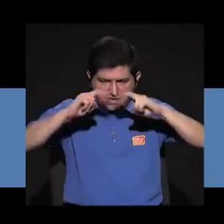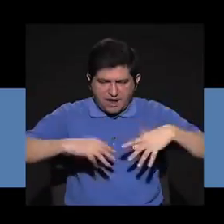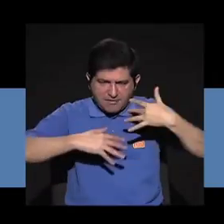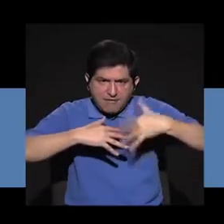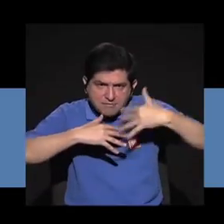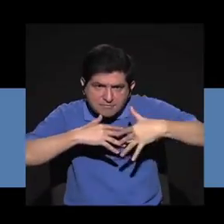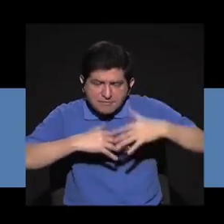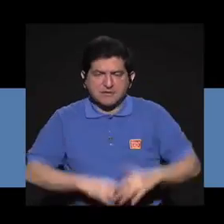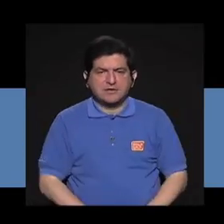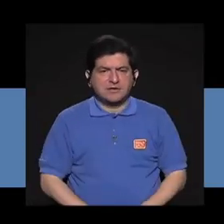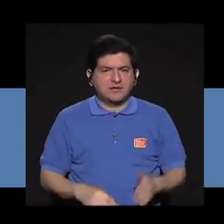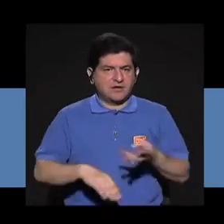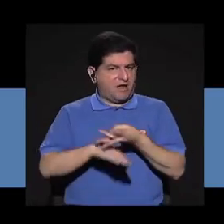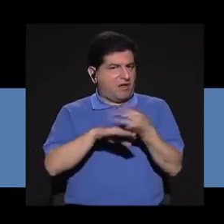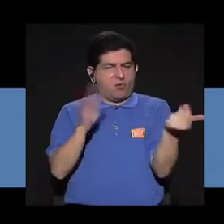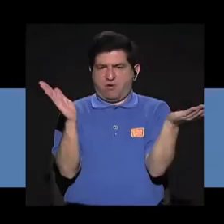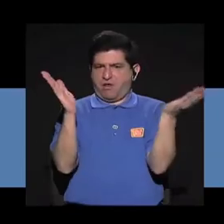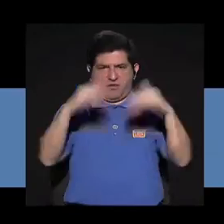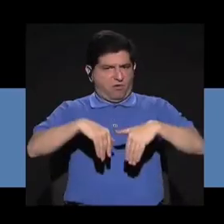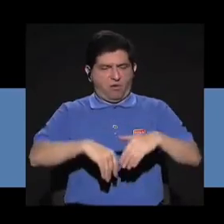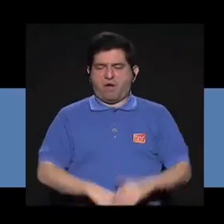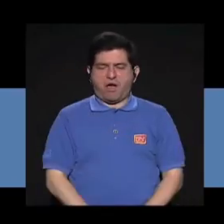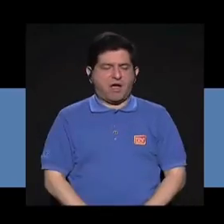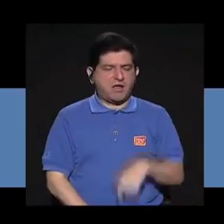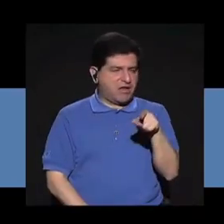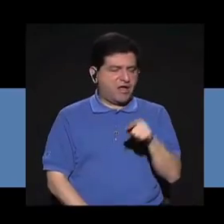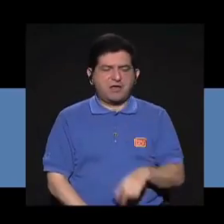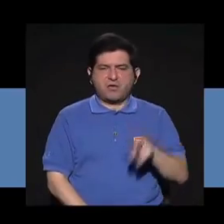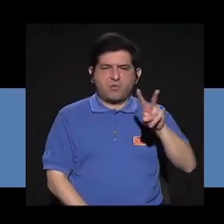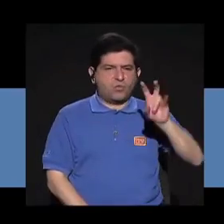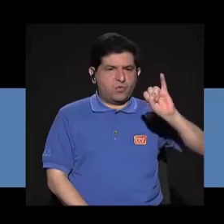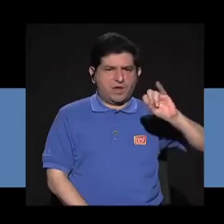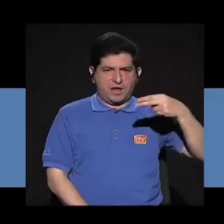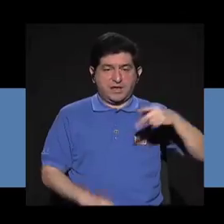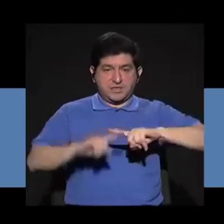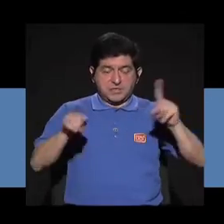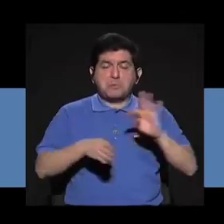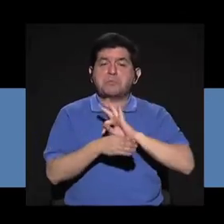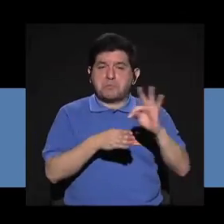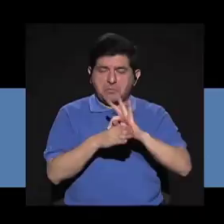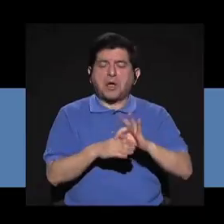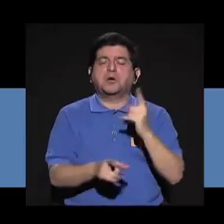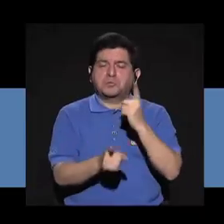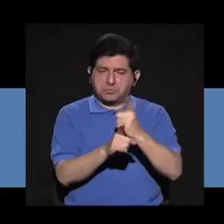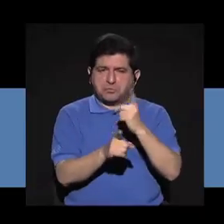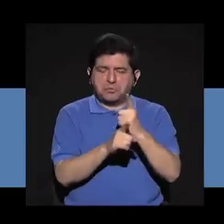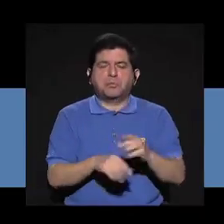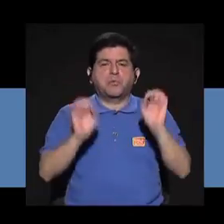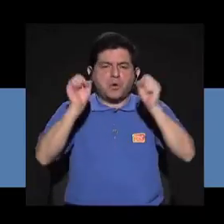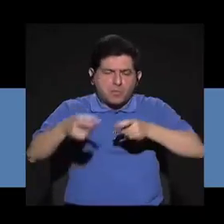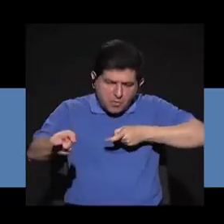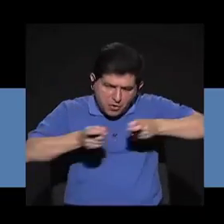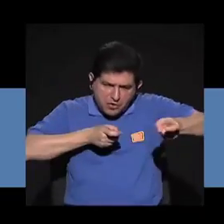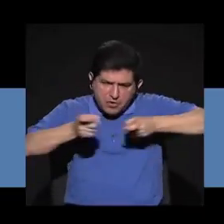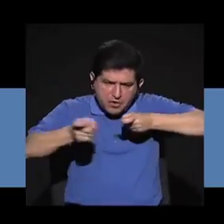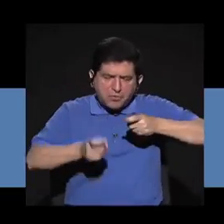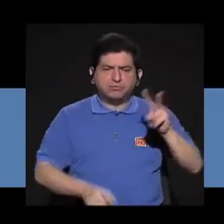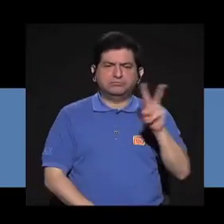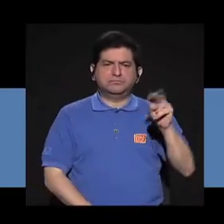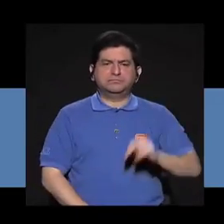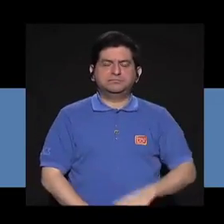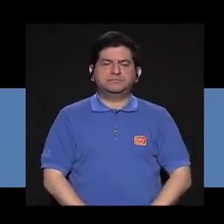sangre. No hay cura para la infección por el VIH, pero existen tratamientos eficaces que pueden controlar el